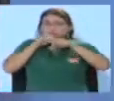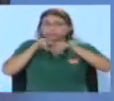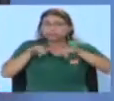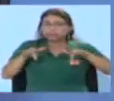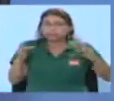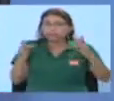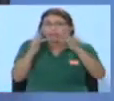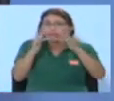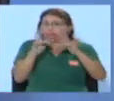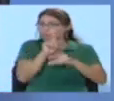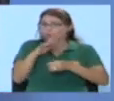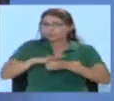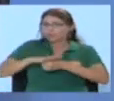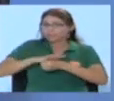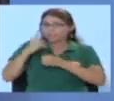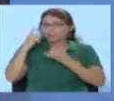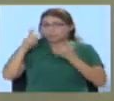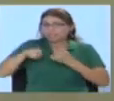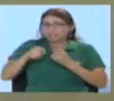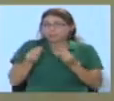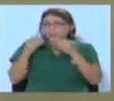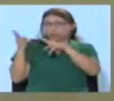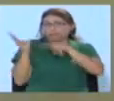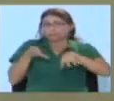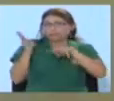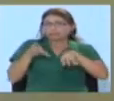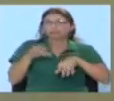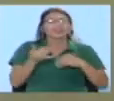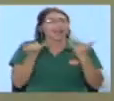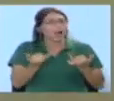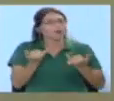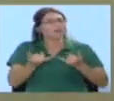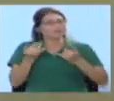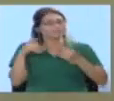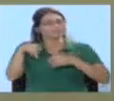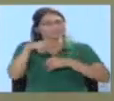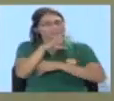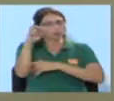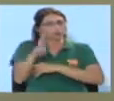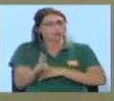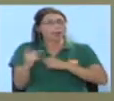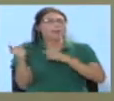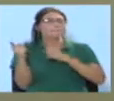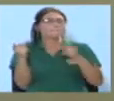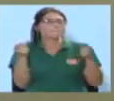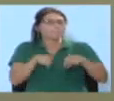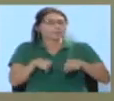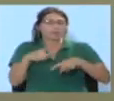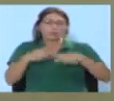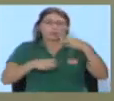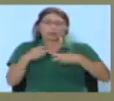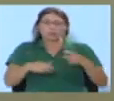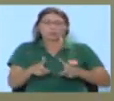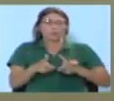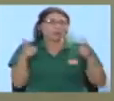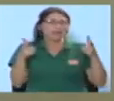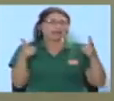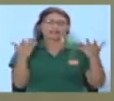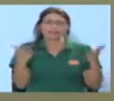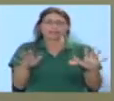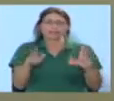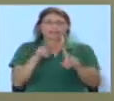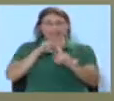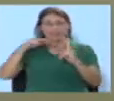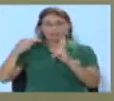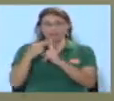de datos que hay actualmente? Aquí en realidad lo que está pasando es un problema muy grande en el país, y el enfoque tal vez que le ha dado Sutel